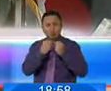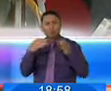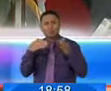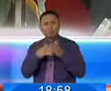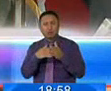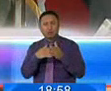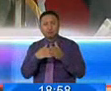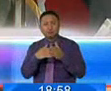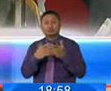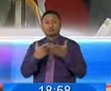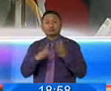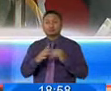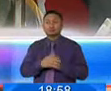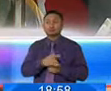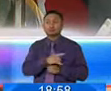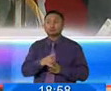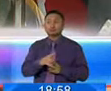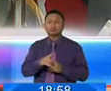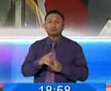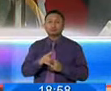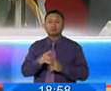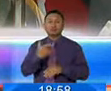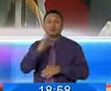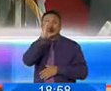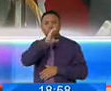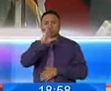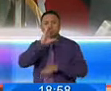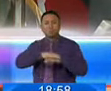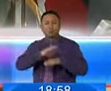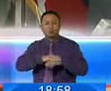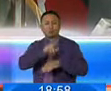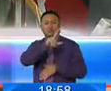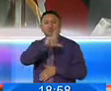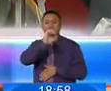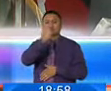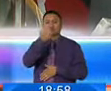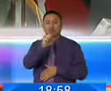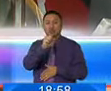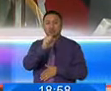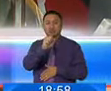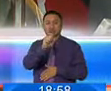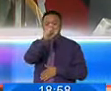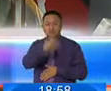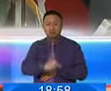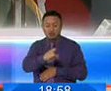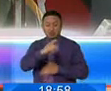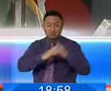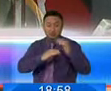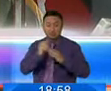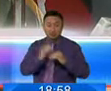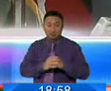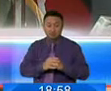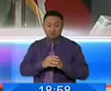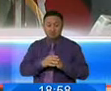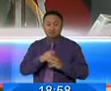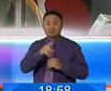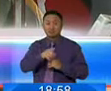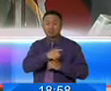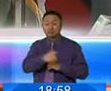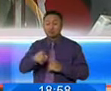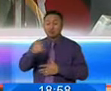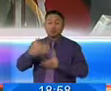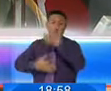último término también para fabricar culpables el 30 de septiembre a personas inocentes a las que les llevaron a